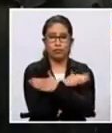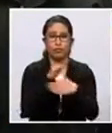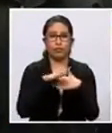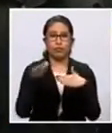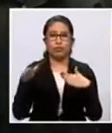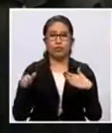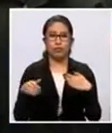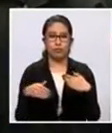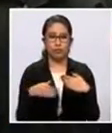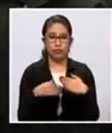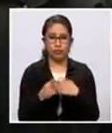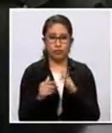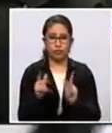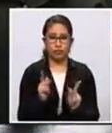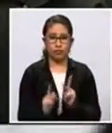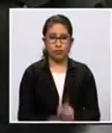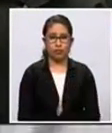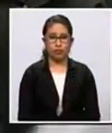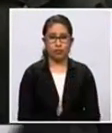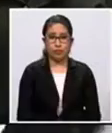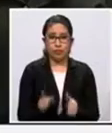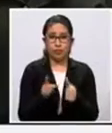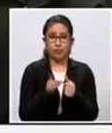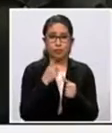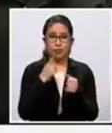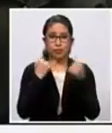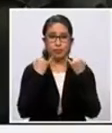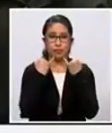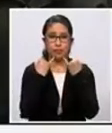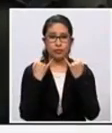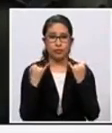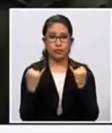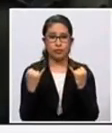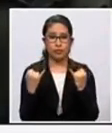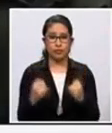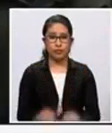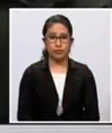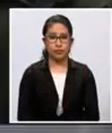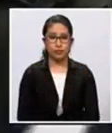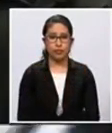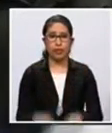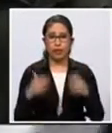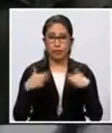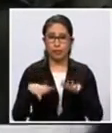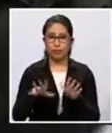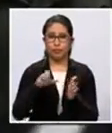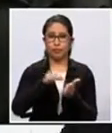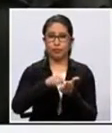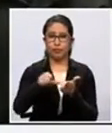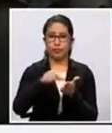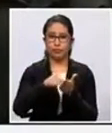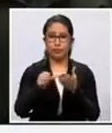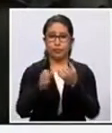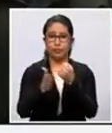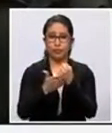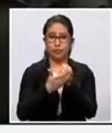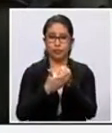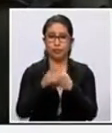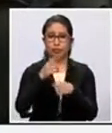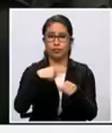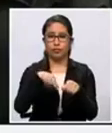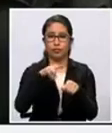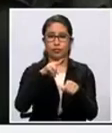la audiencia. Primero, informar de que se está pagando en los bancos con